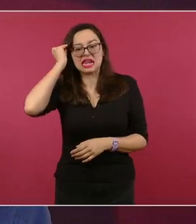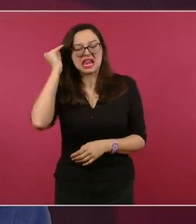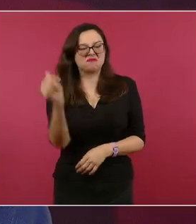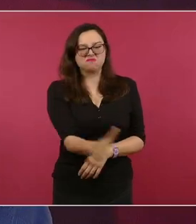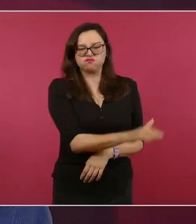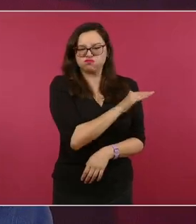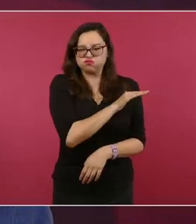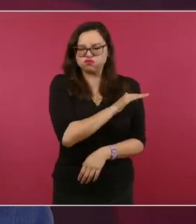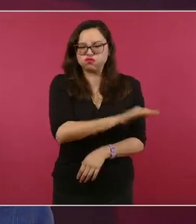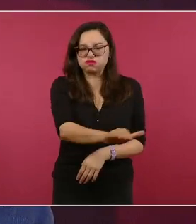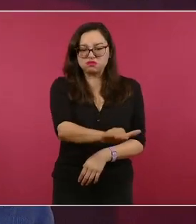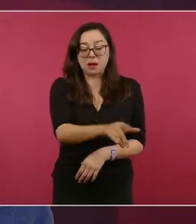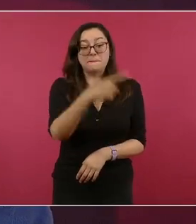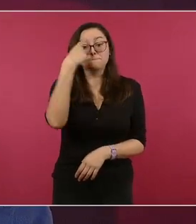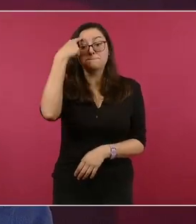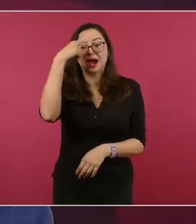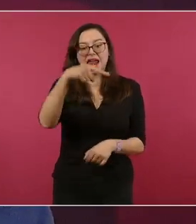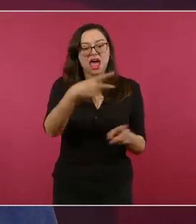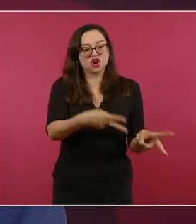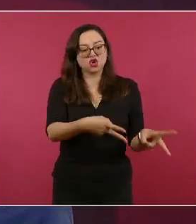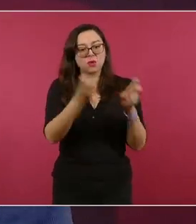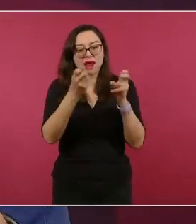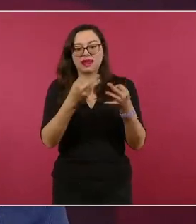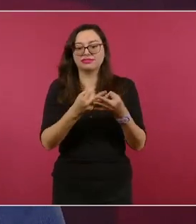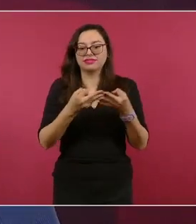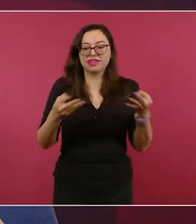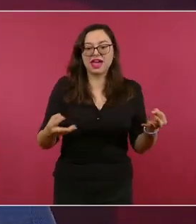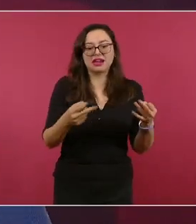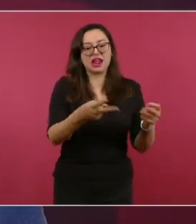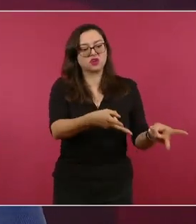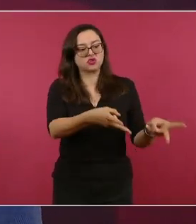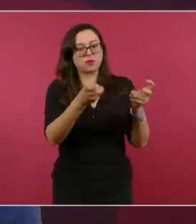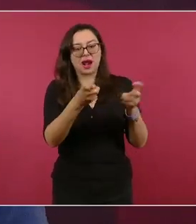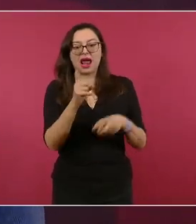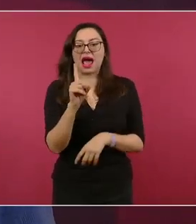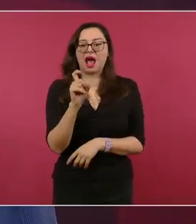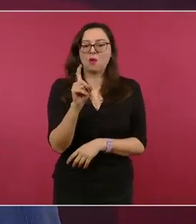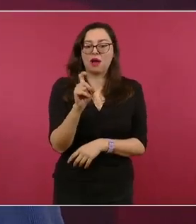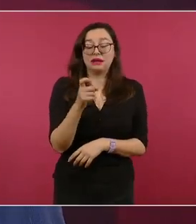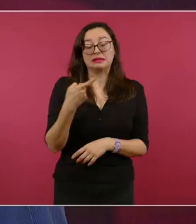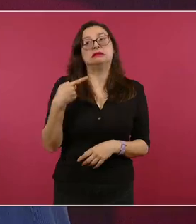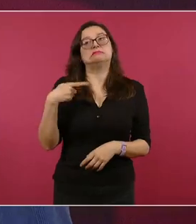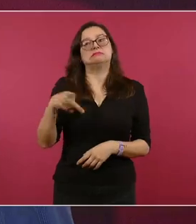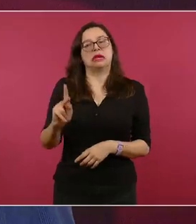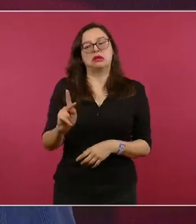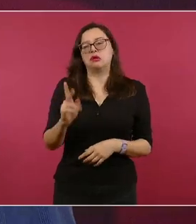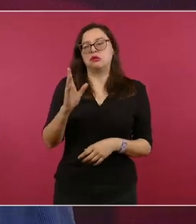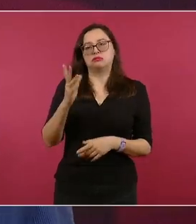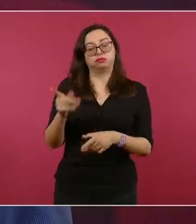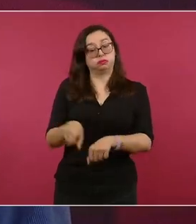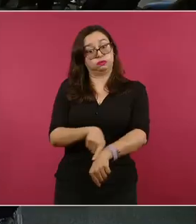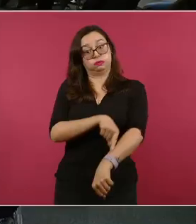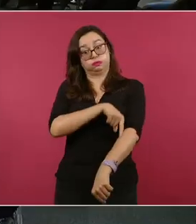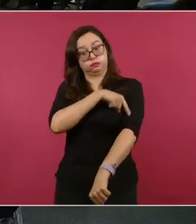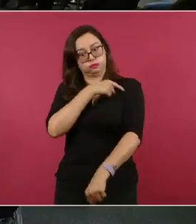su agua. Entonces, pero nos llevaría aquí bastante tiempo